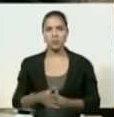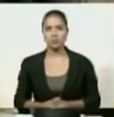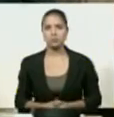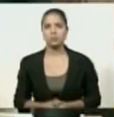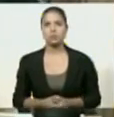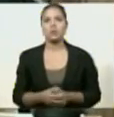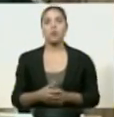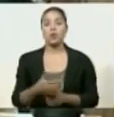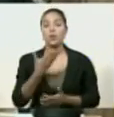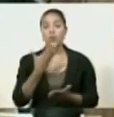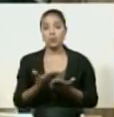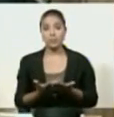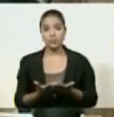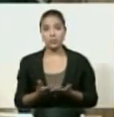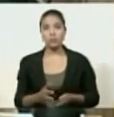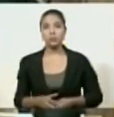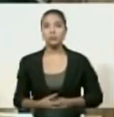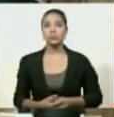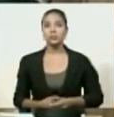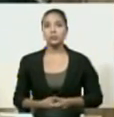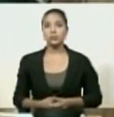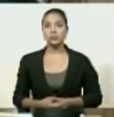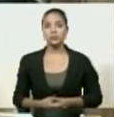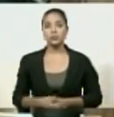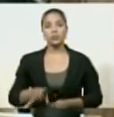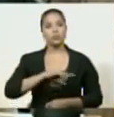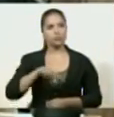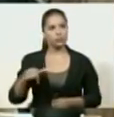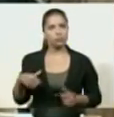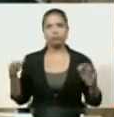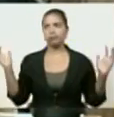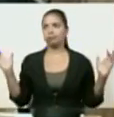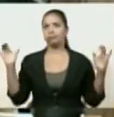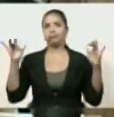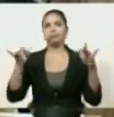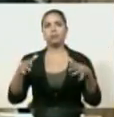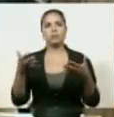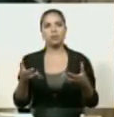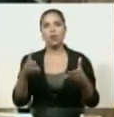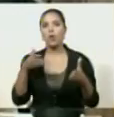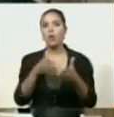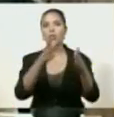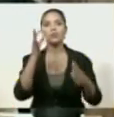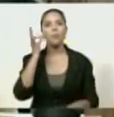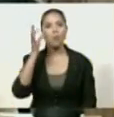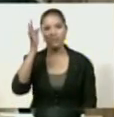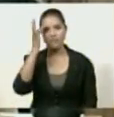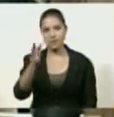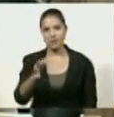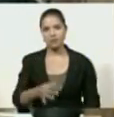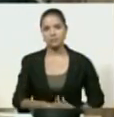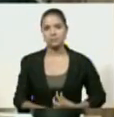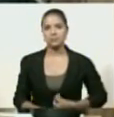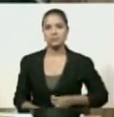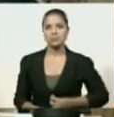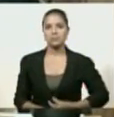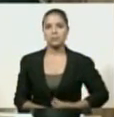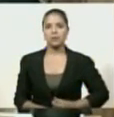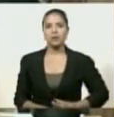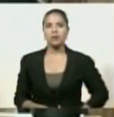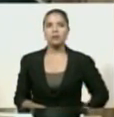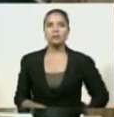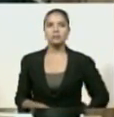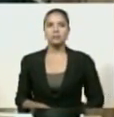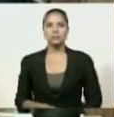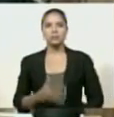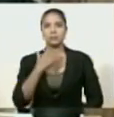una solicitud de antejuicio de mérito. Tuvimos la audiencia pública contra la Fiscal General de la República. Y una de